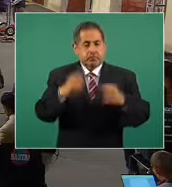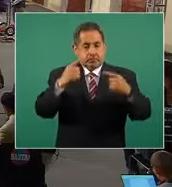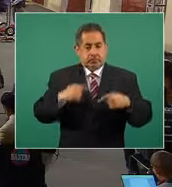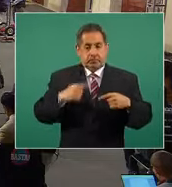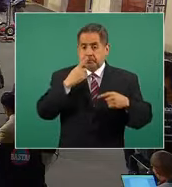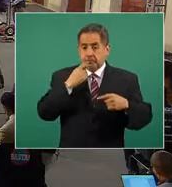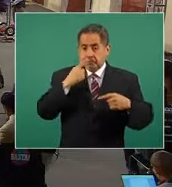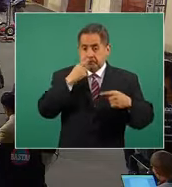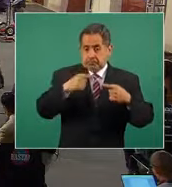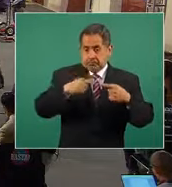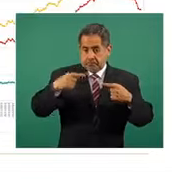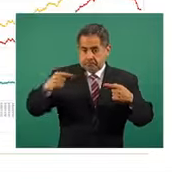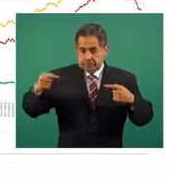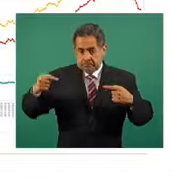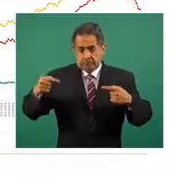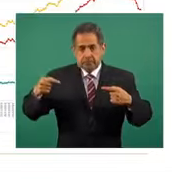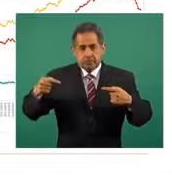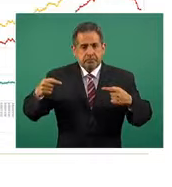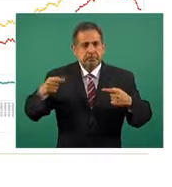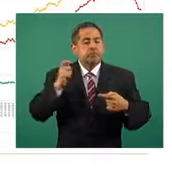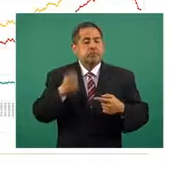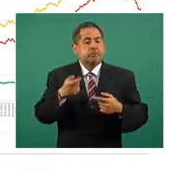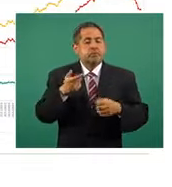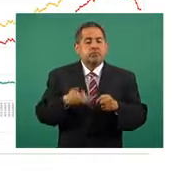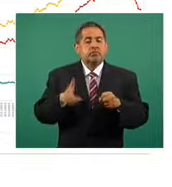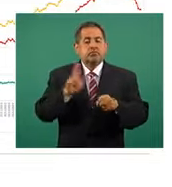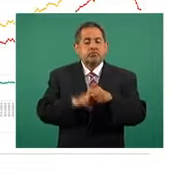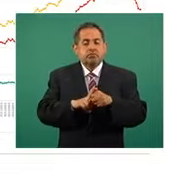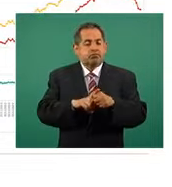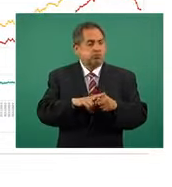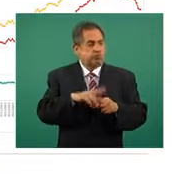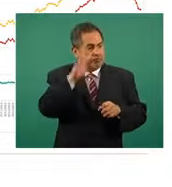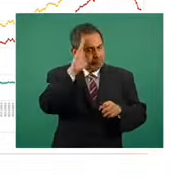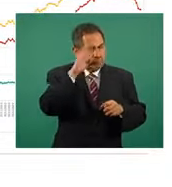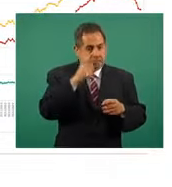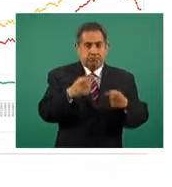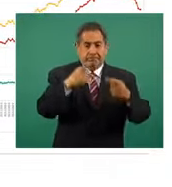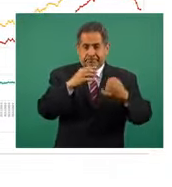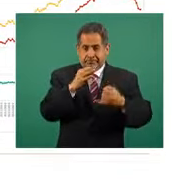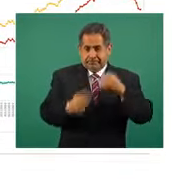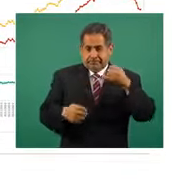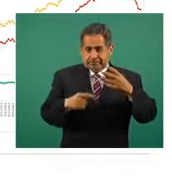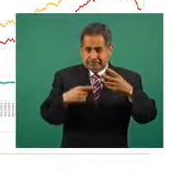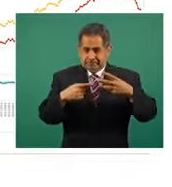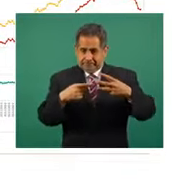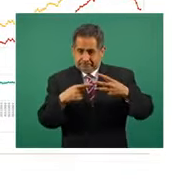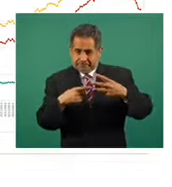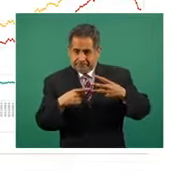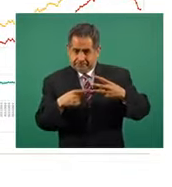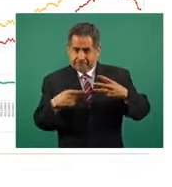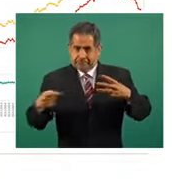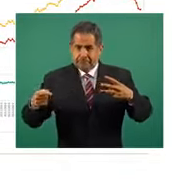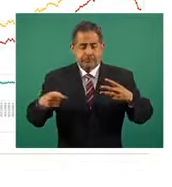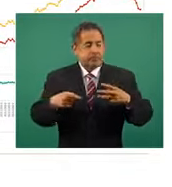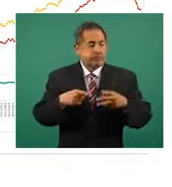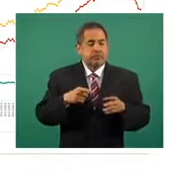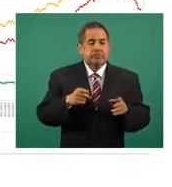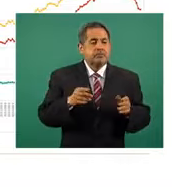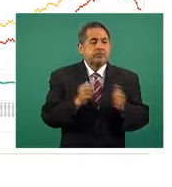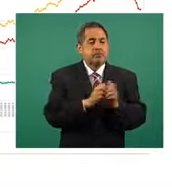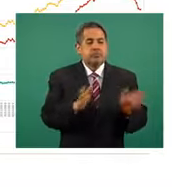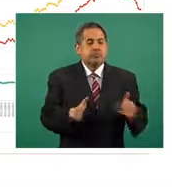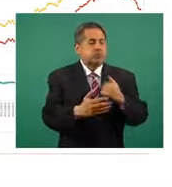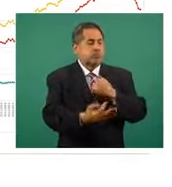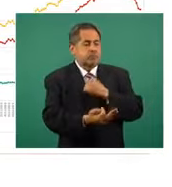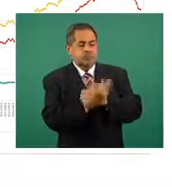roja, hospitalización en camas generales, y la curva de color turquesa, hospitalización en unidades que tienen